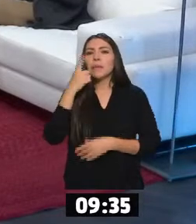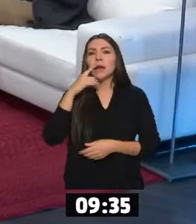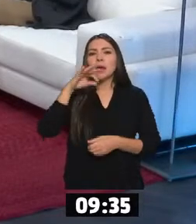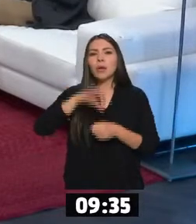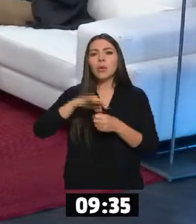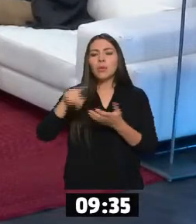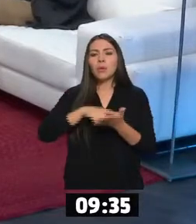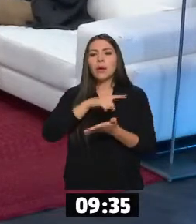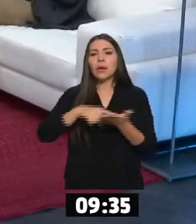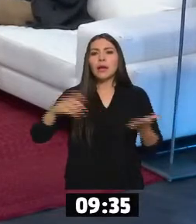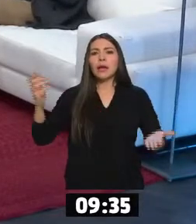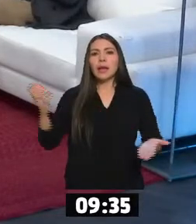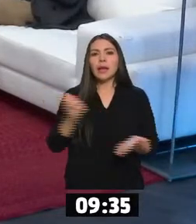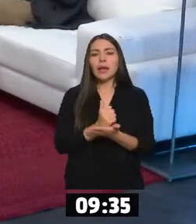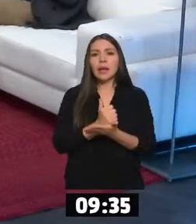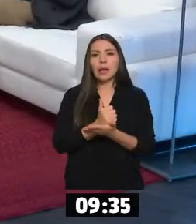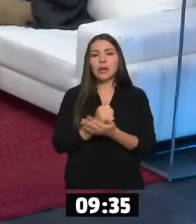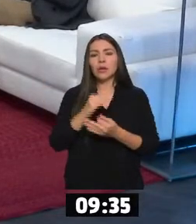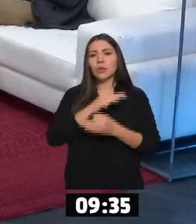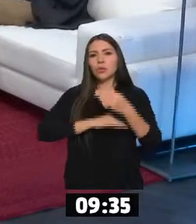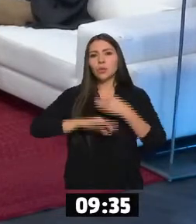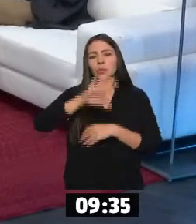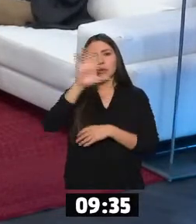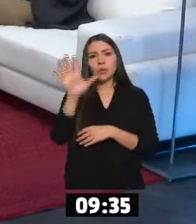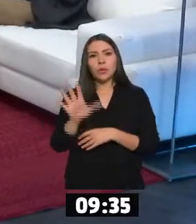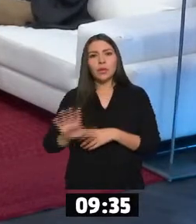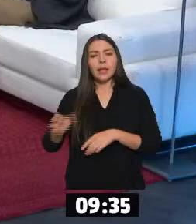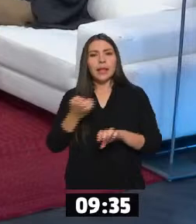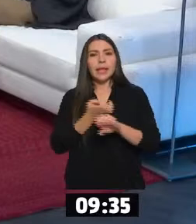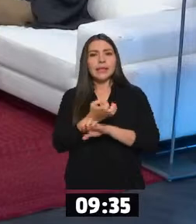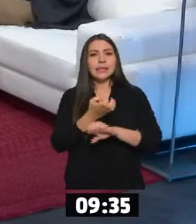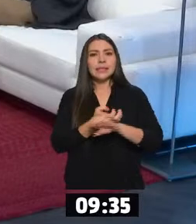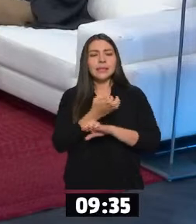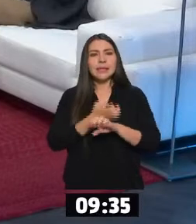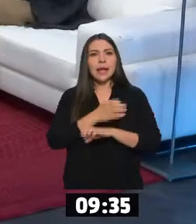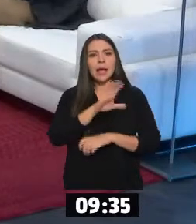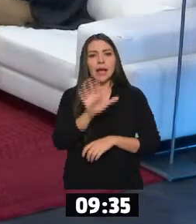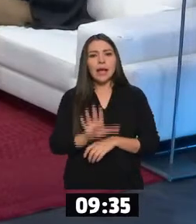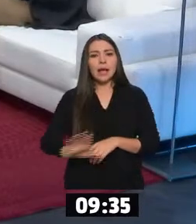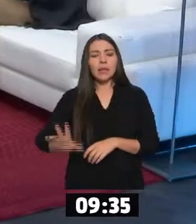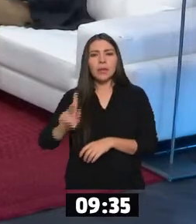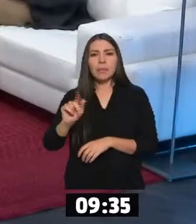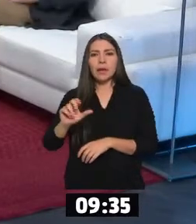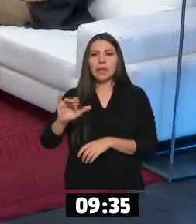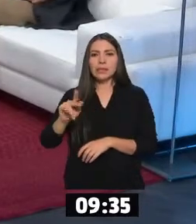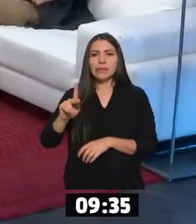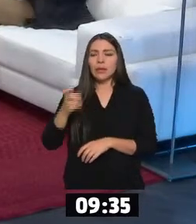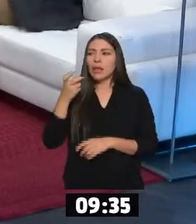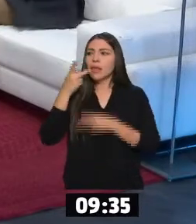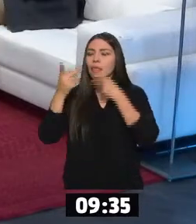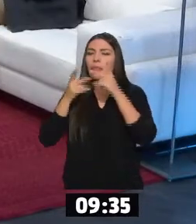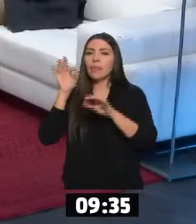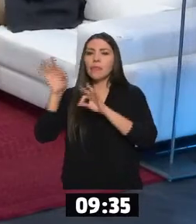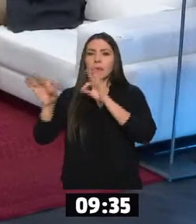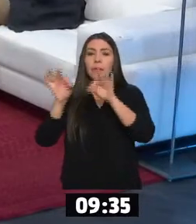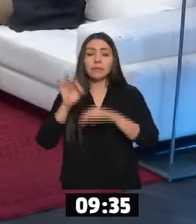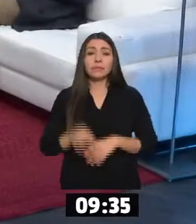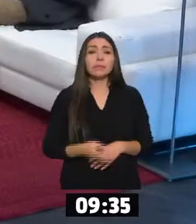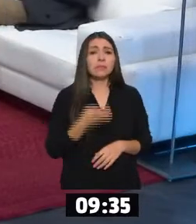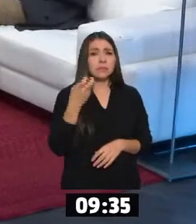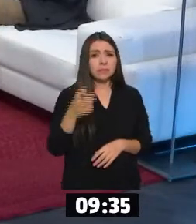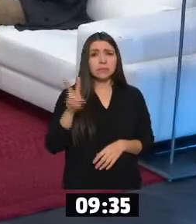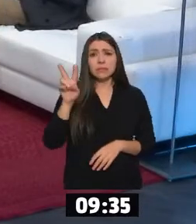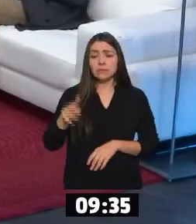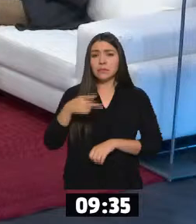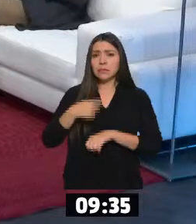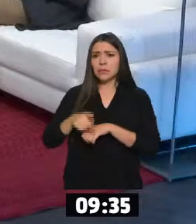puede ser el corredor del Pacífico. Esto es muy peligroso porque yo he escuchado incluso a periodistas con muchos años